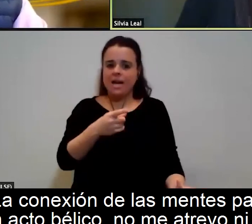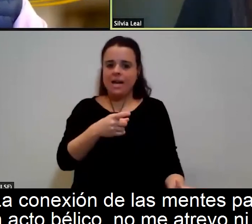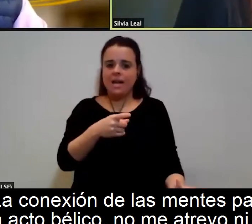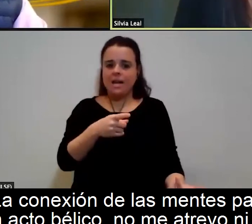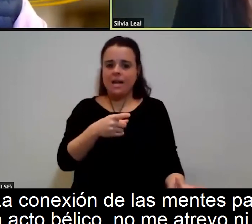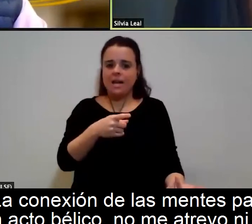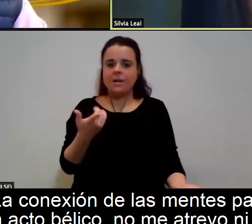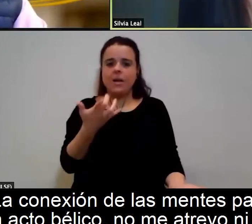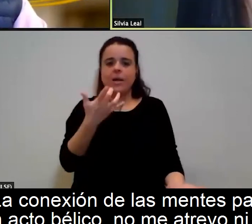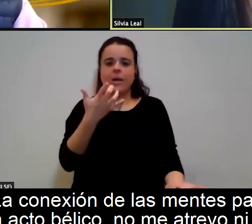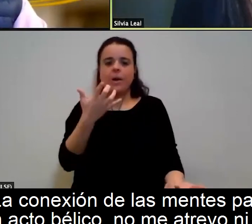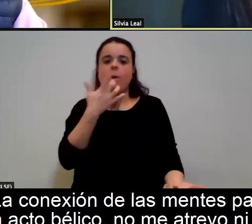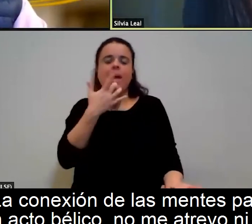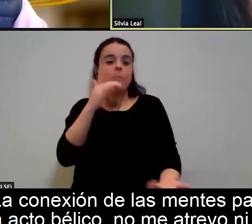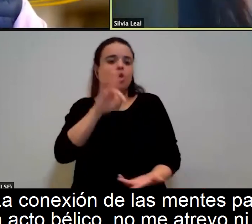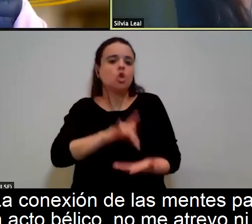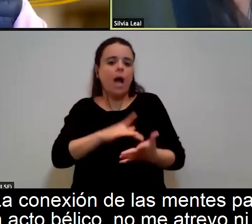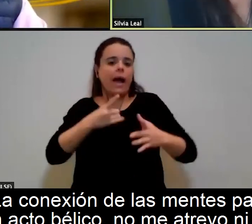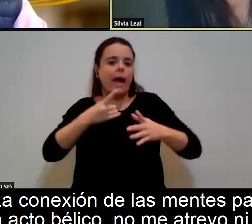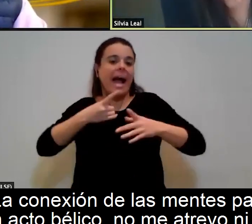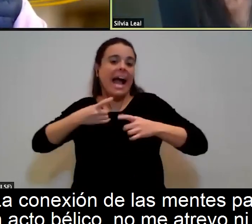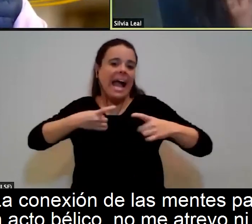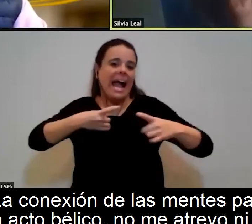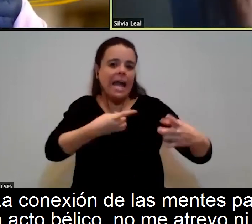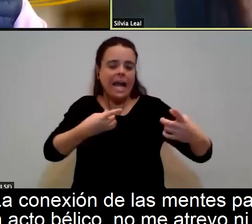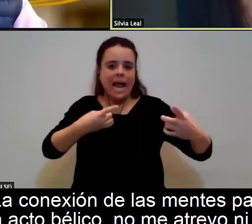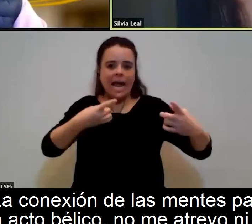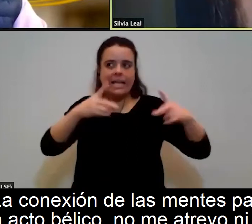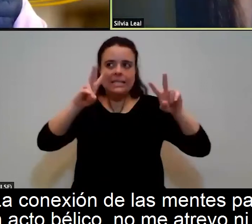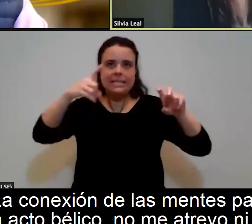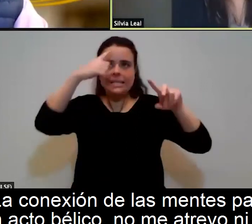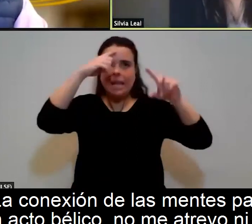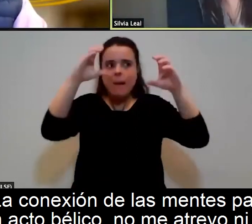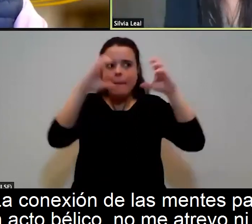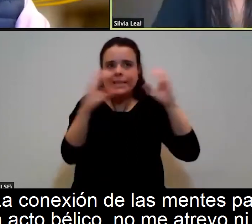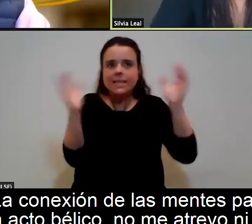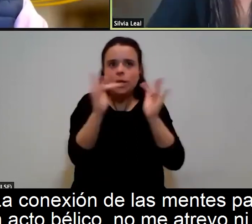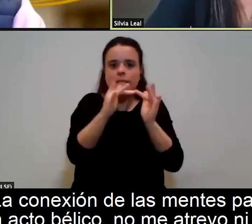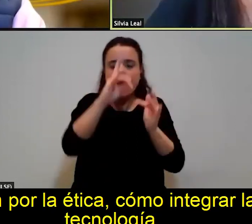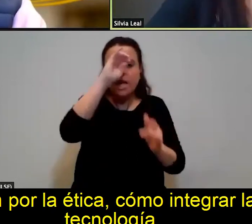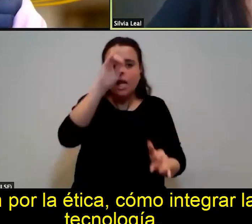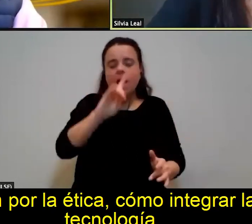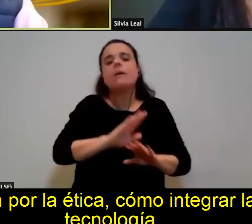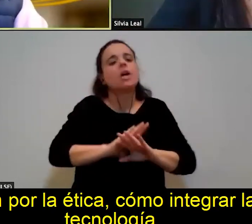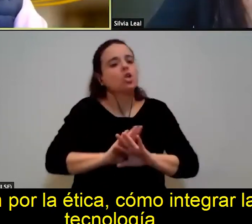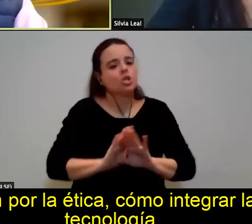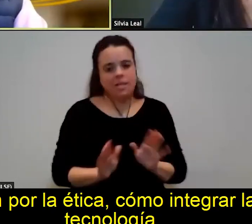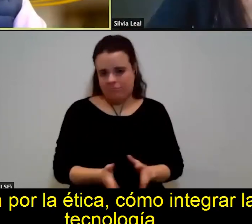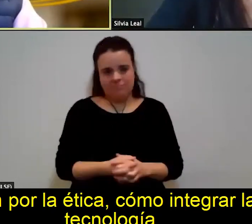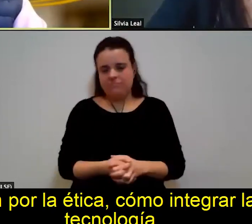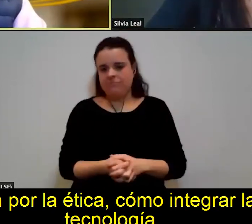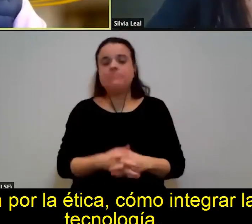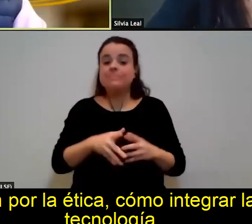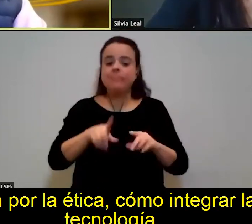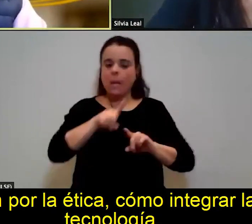estás en un acto bélico, por ejemplo, pues no lo sé. No me atrevo ni a juzgarlo, fíjate lo que te digo. Nos preguntan precisamente